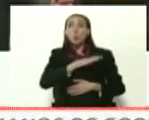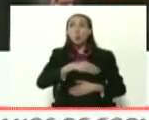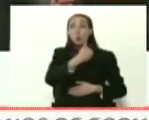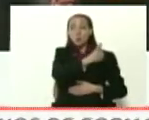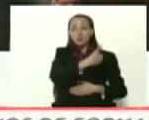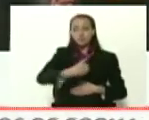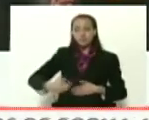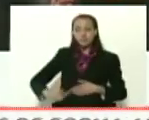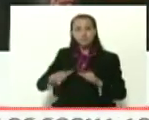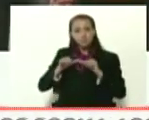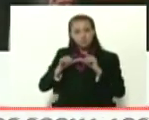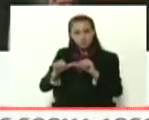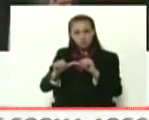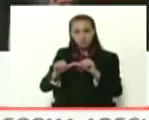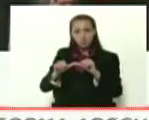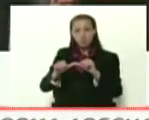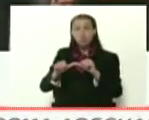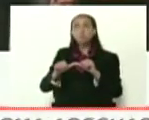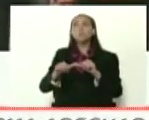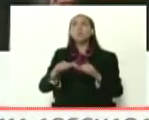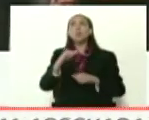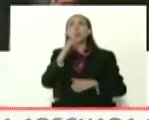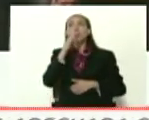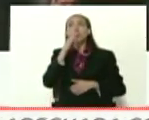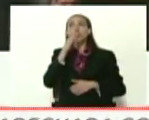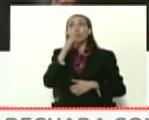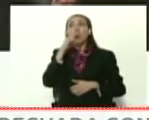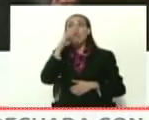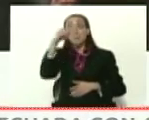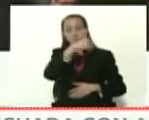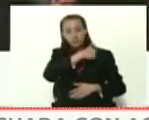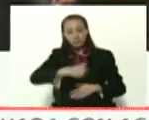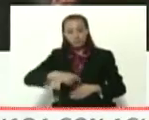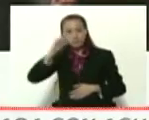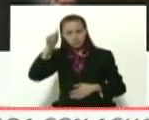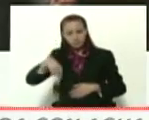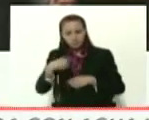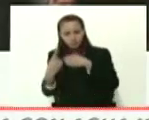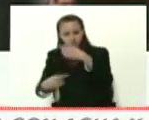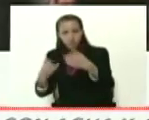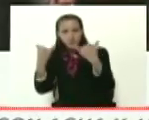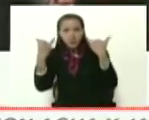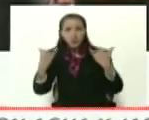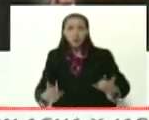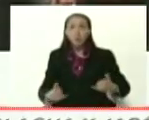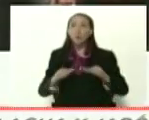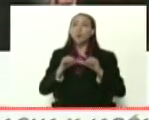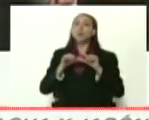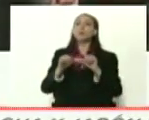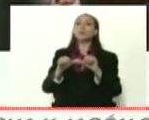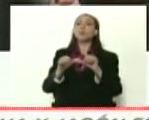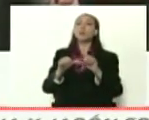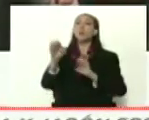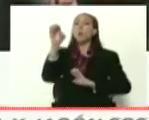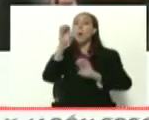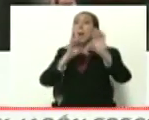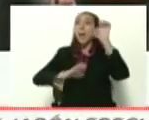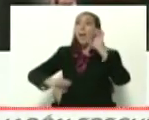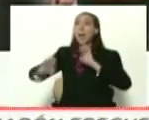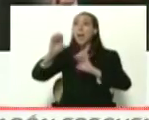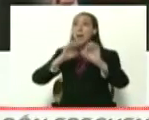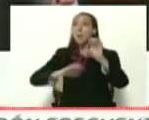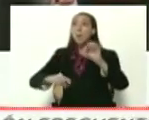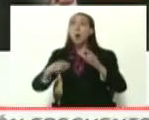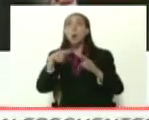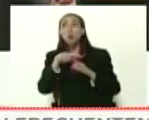Presidencial permanentemente está rindiendo informe al Presidente de la República y el día de hoy seguiremos evaluando los